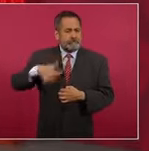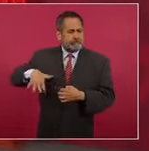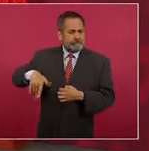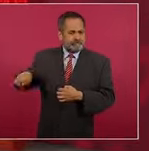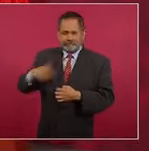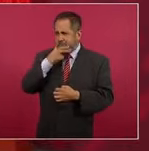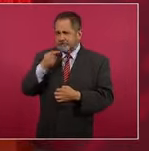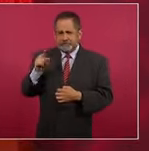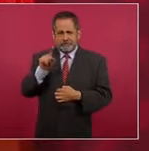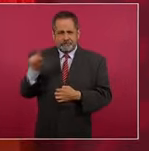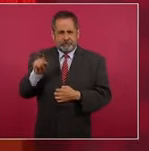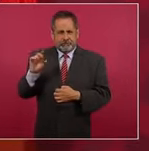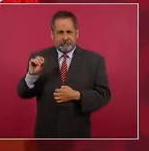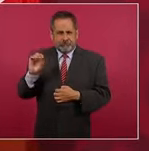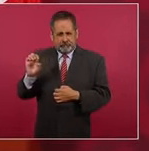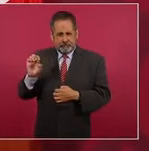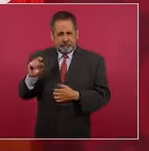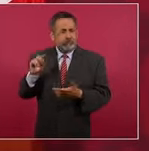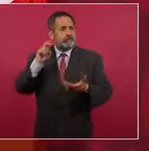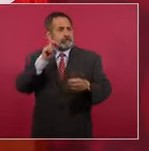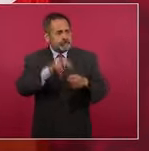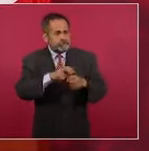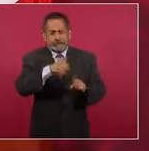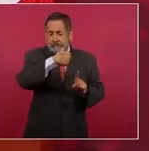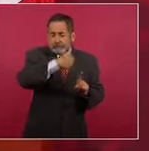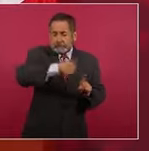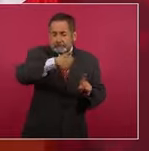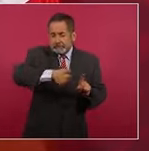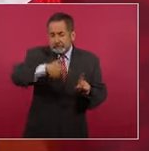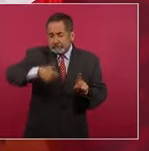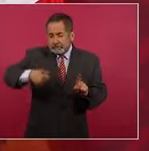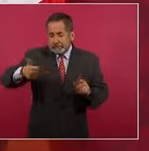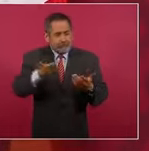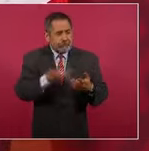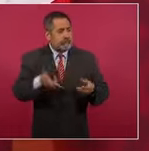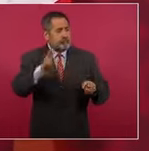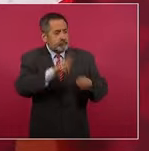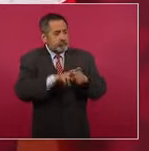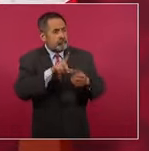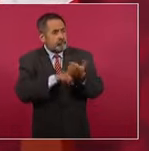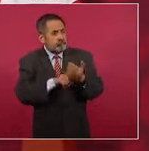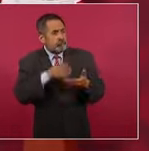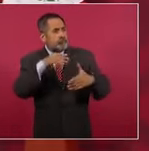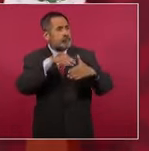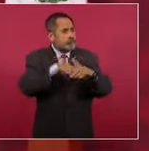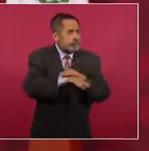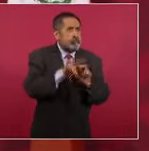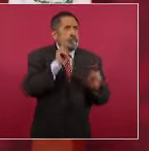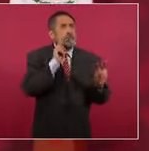Zoe, centro de salud por centro de salud, hospital por hospital.